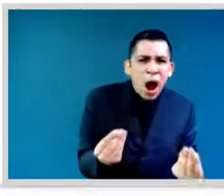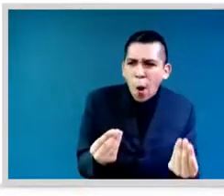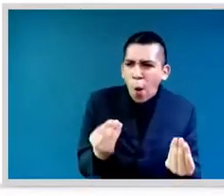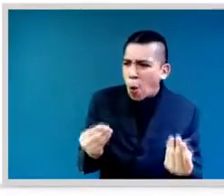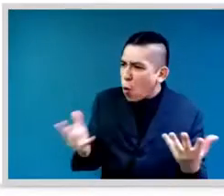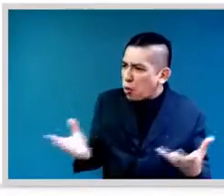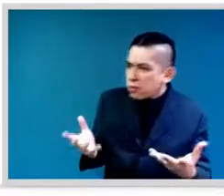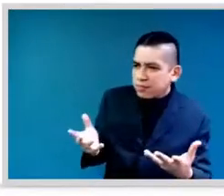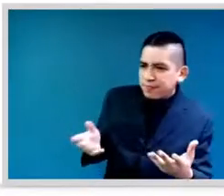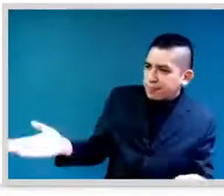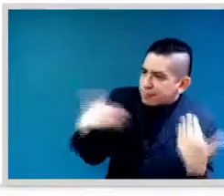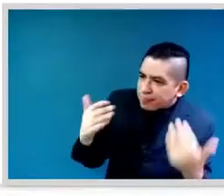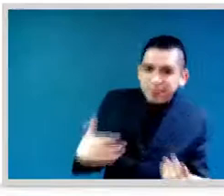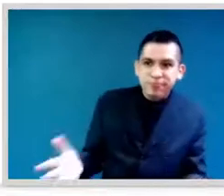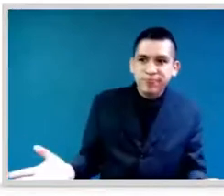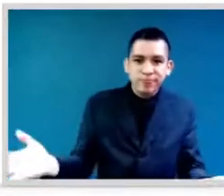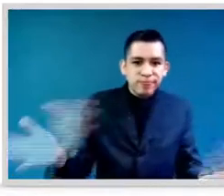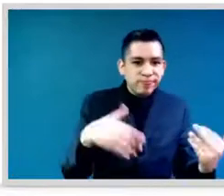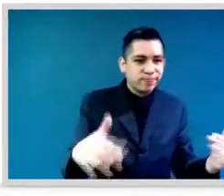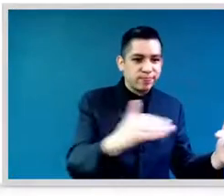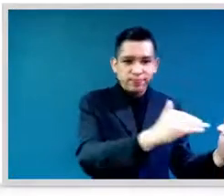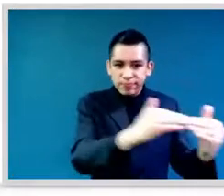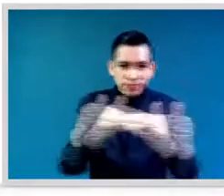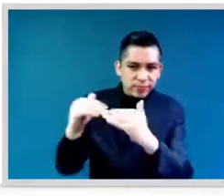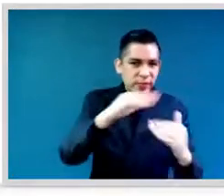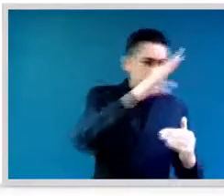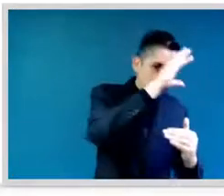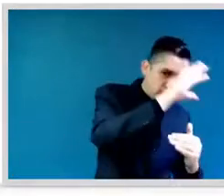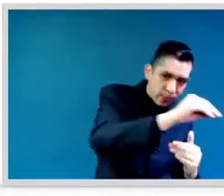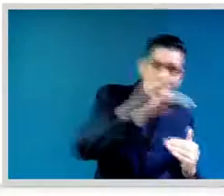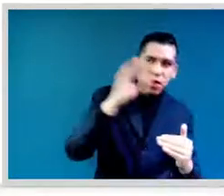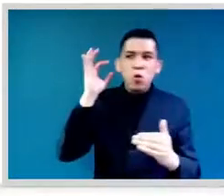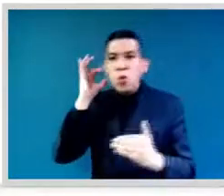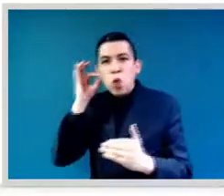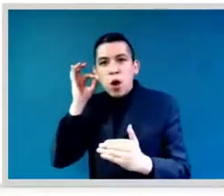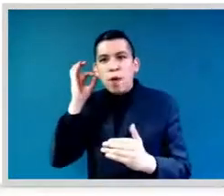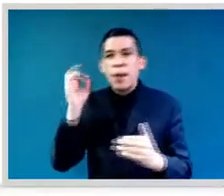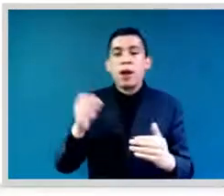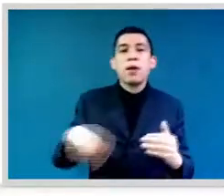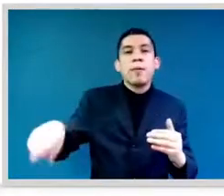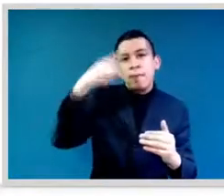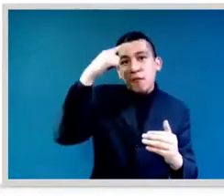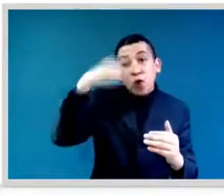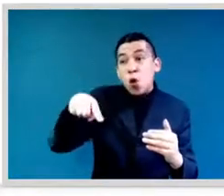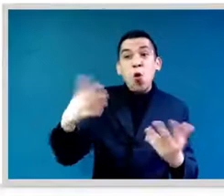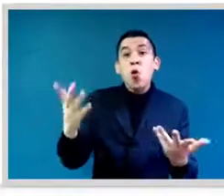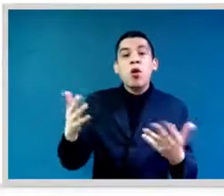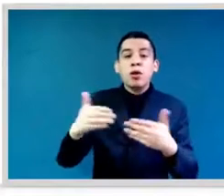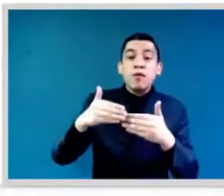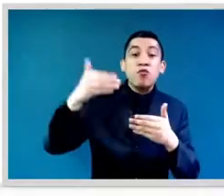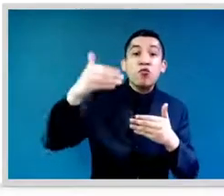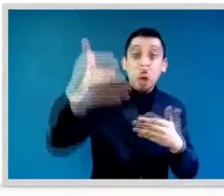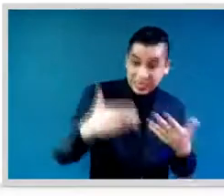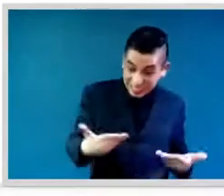igualdad de género como cimiento de un nuevo porvenir. Nos encontramos en un punto clave